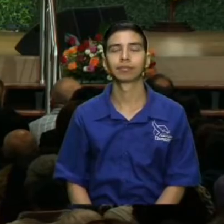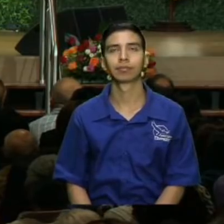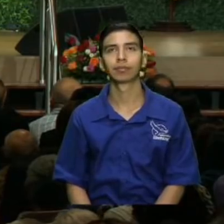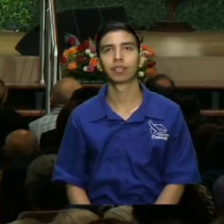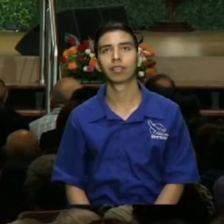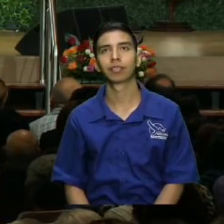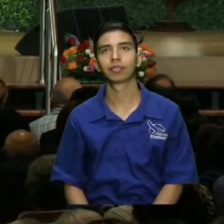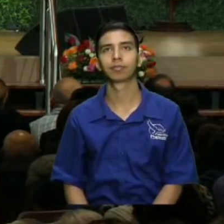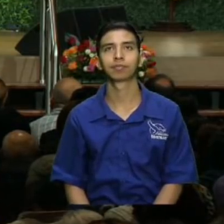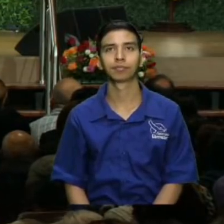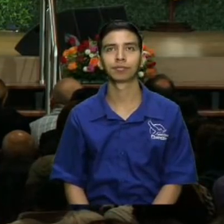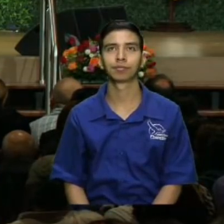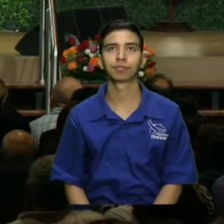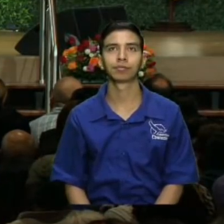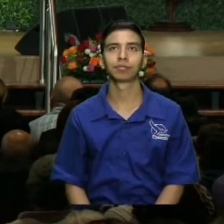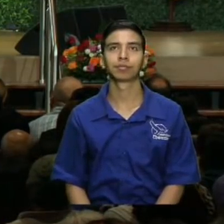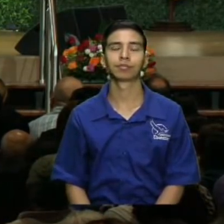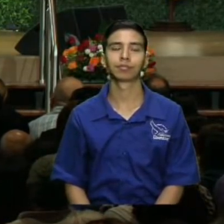No molesta,